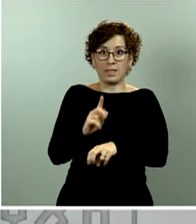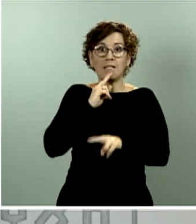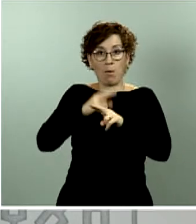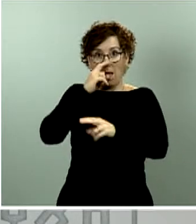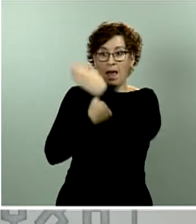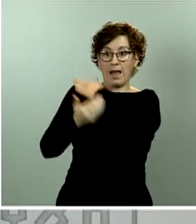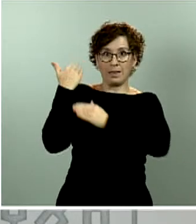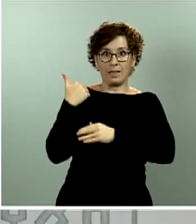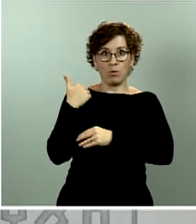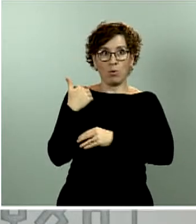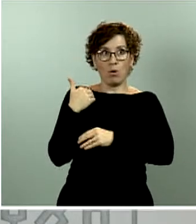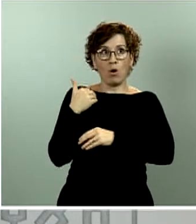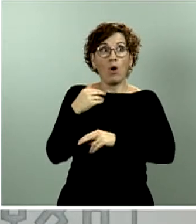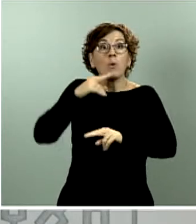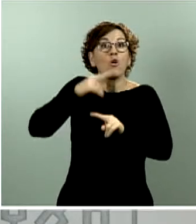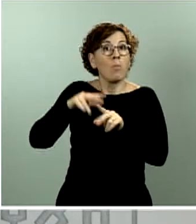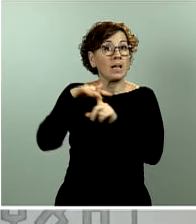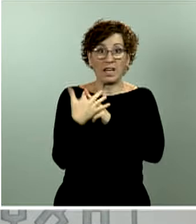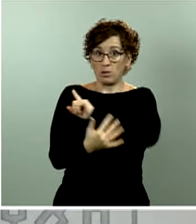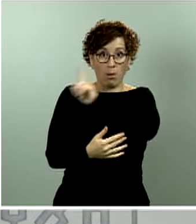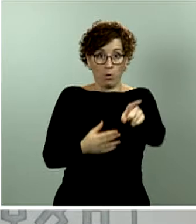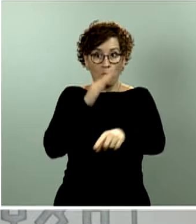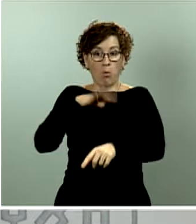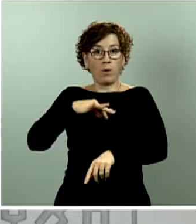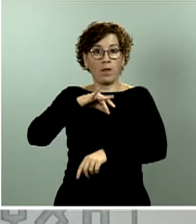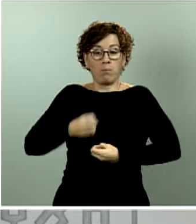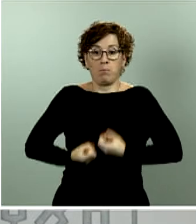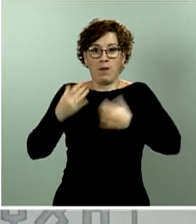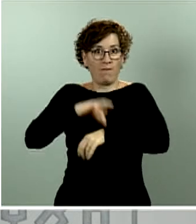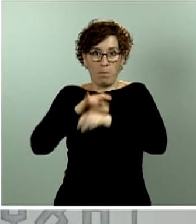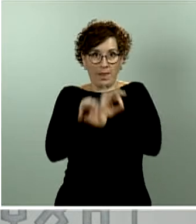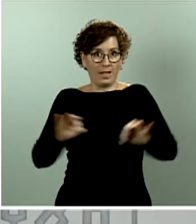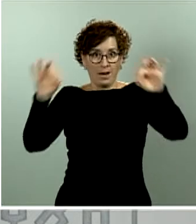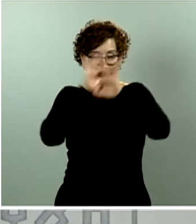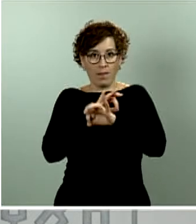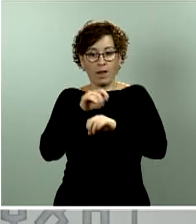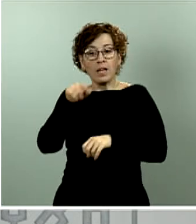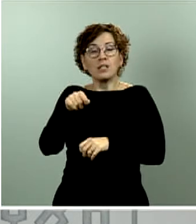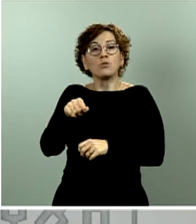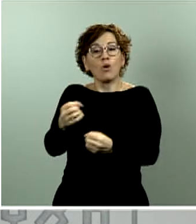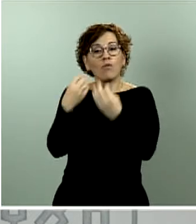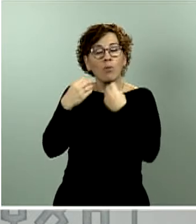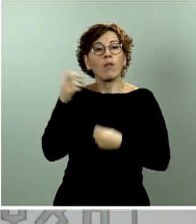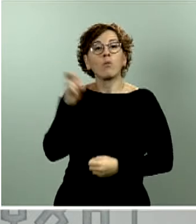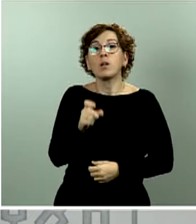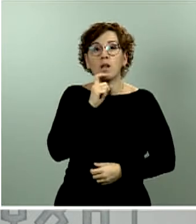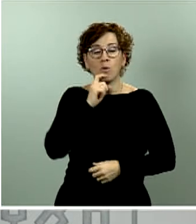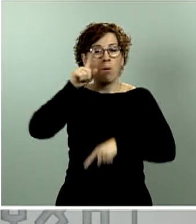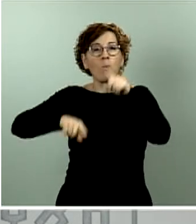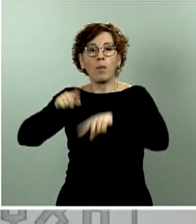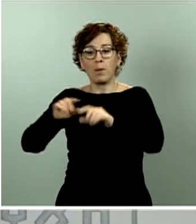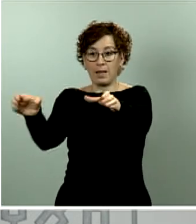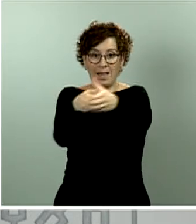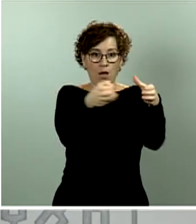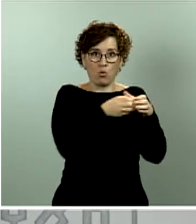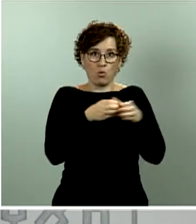enfermedad. Todas estas pruebas están surgiendo a partir de cribados poblacionales en grupos concretos, por ejemplo, en poblaciones